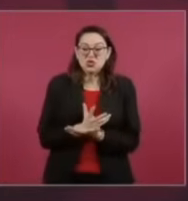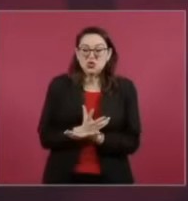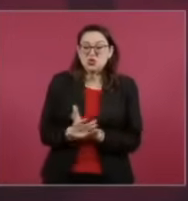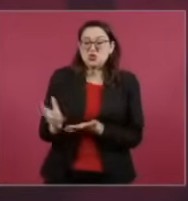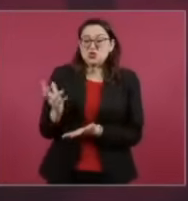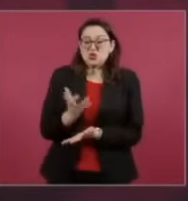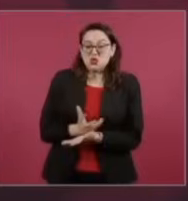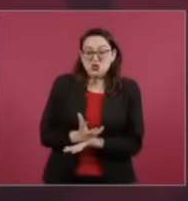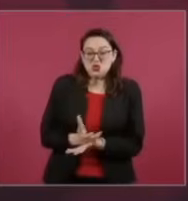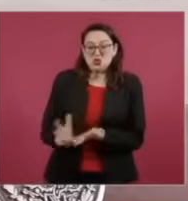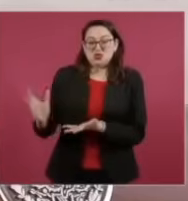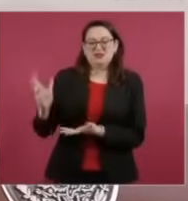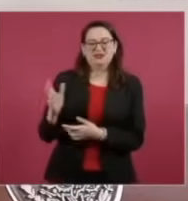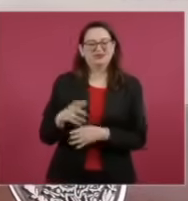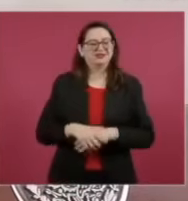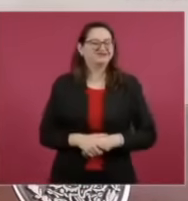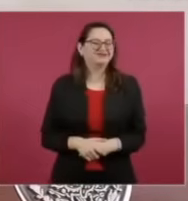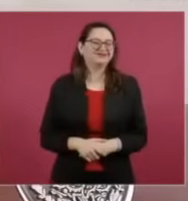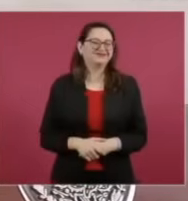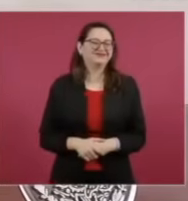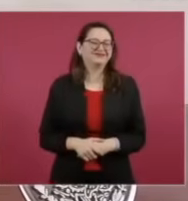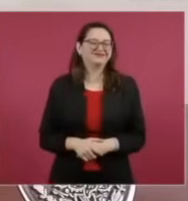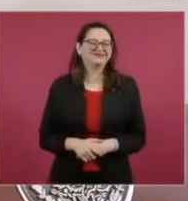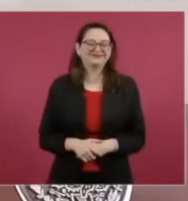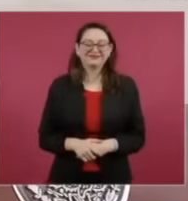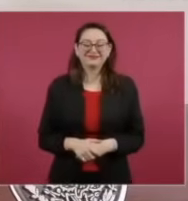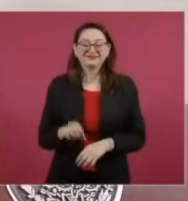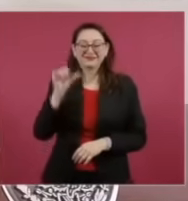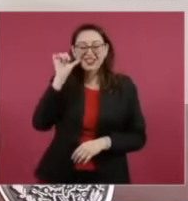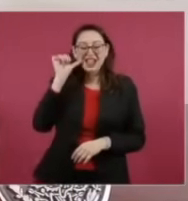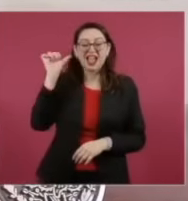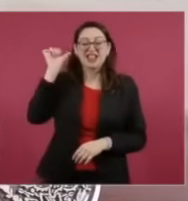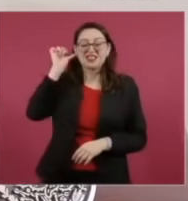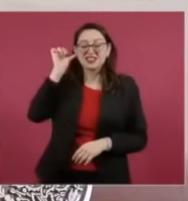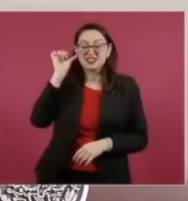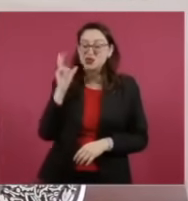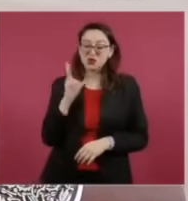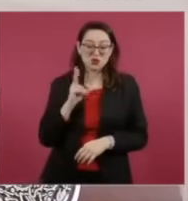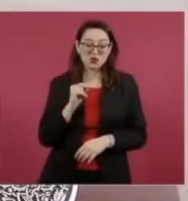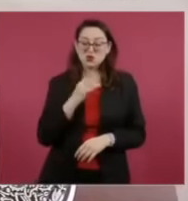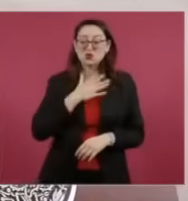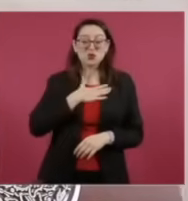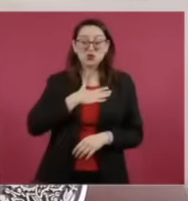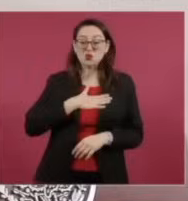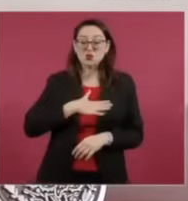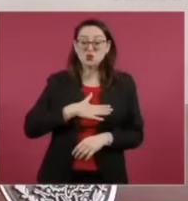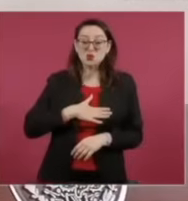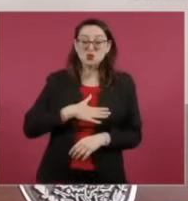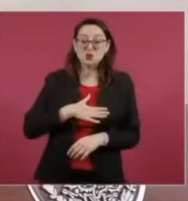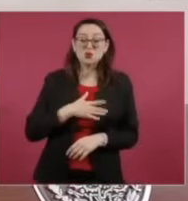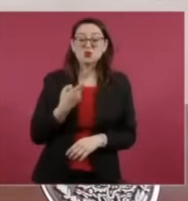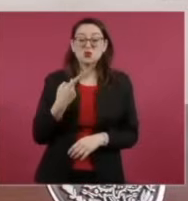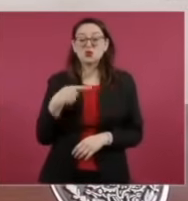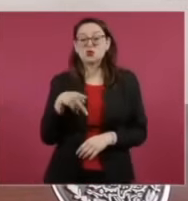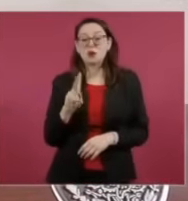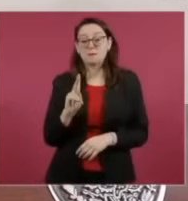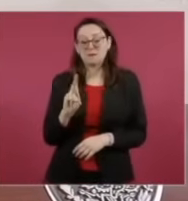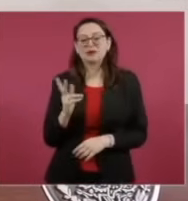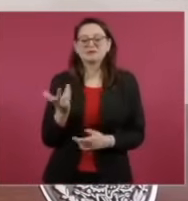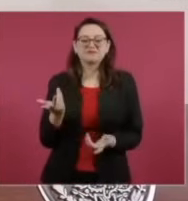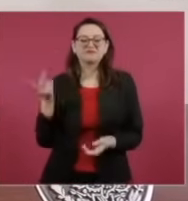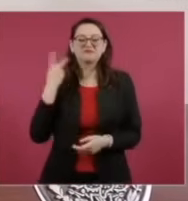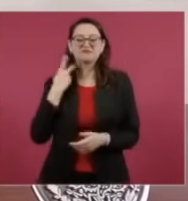Ayer de manera injusta pero por cuestiones